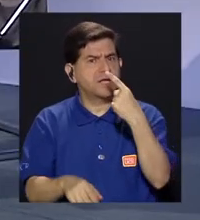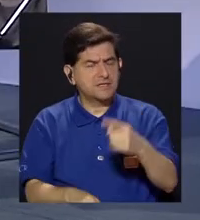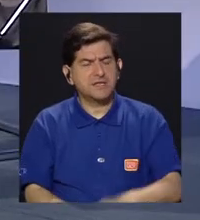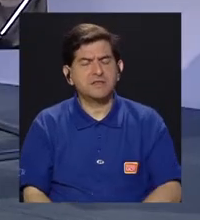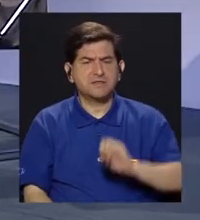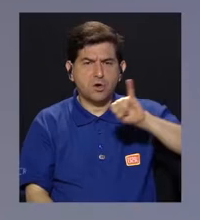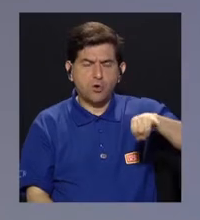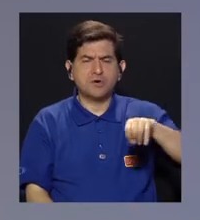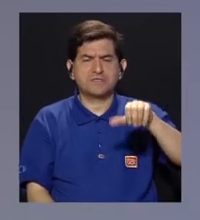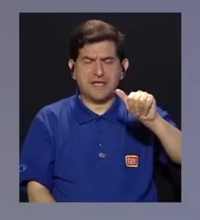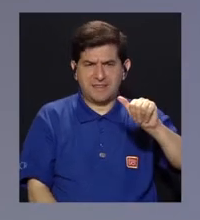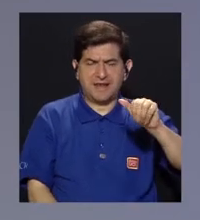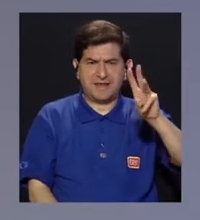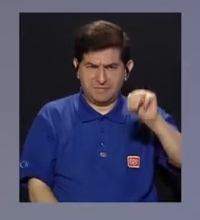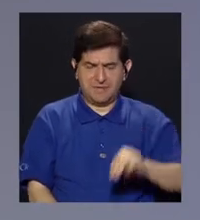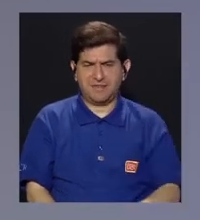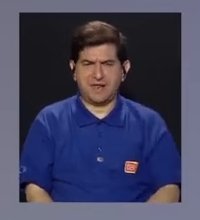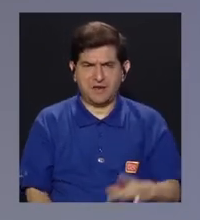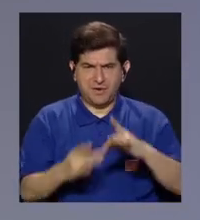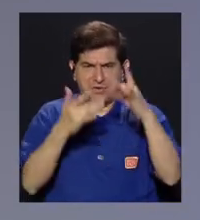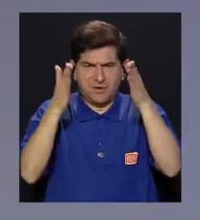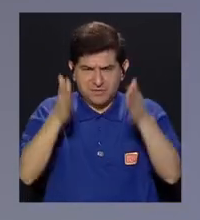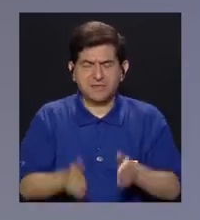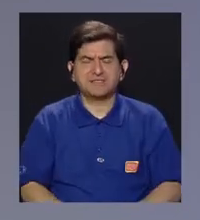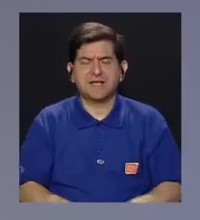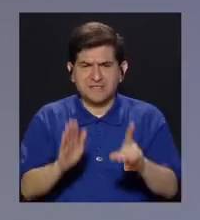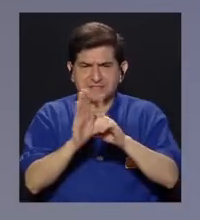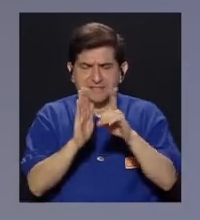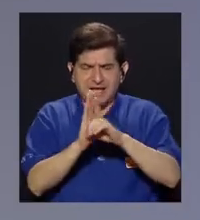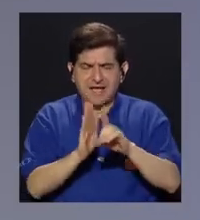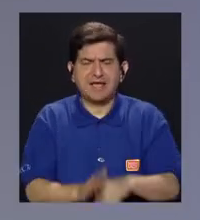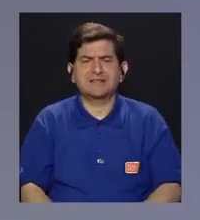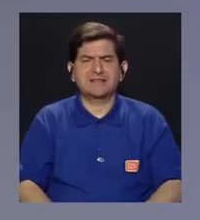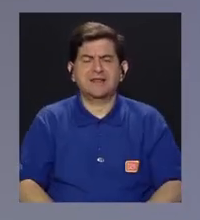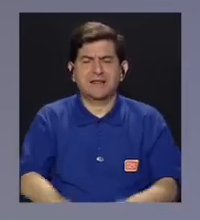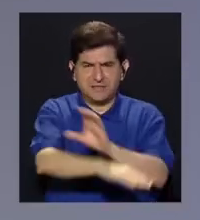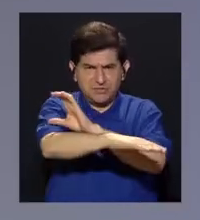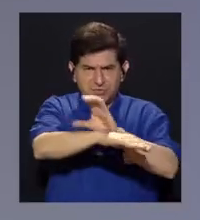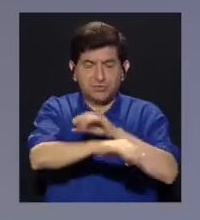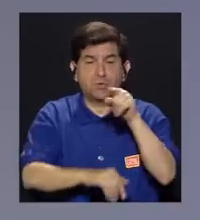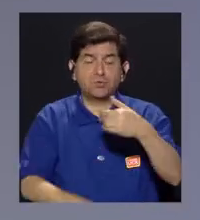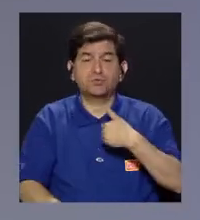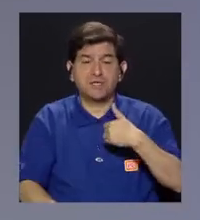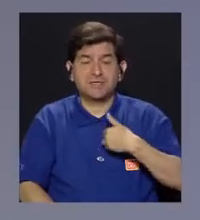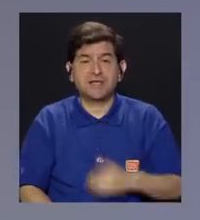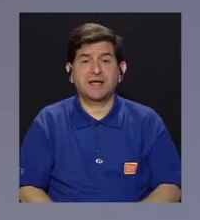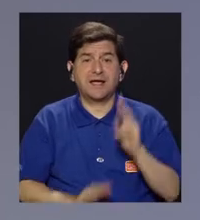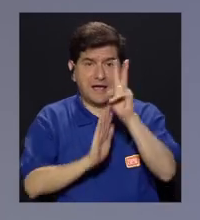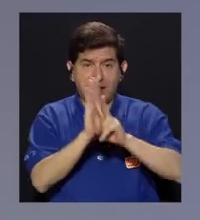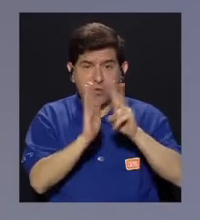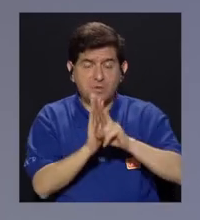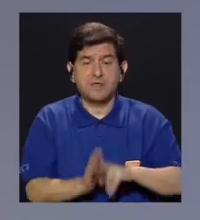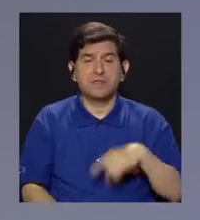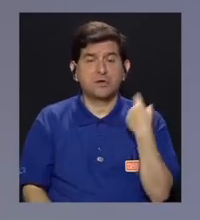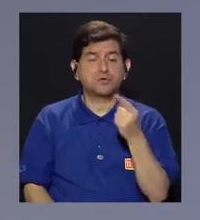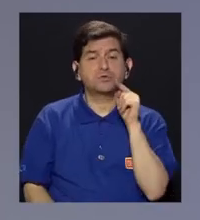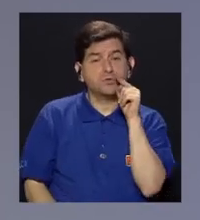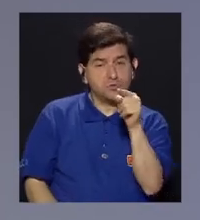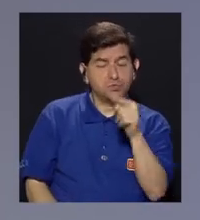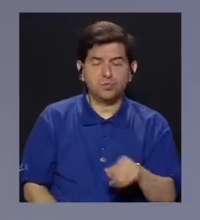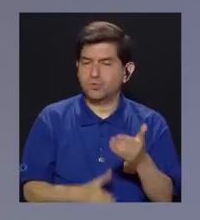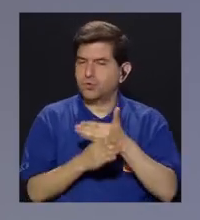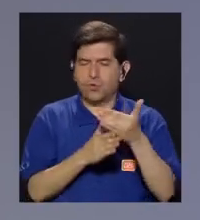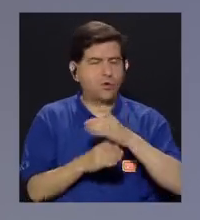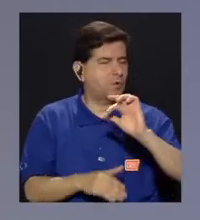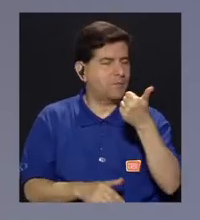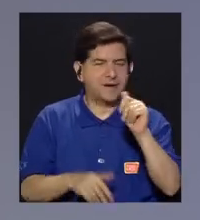menciona a jose alice magrana especialista en derecho informático cada vez que usted reciba un vídeo y es exclusivo para usted no es para